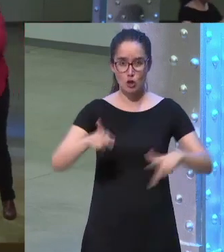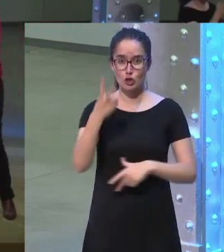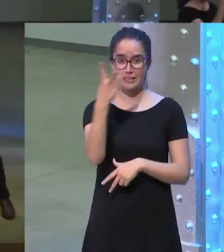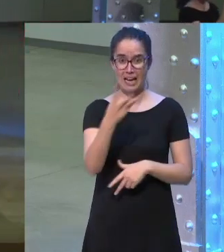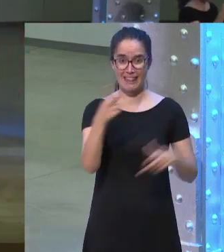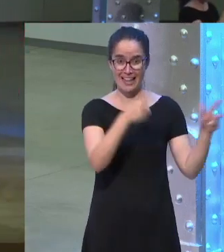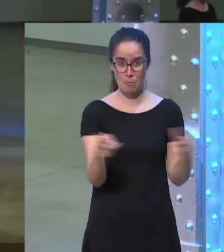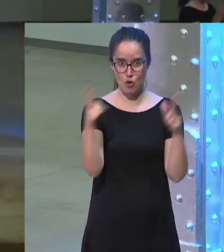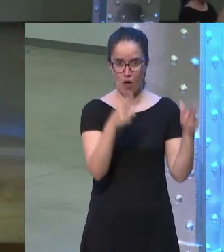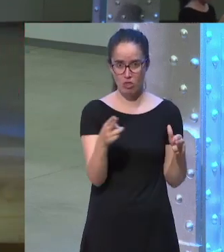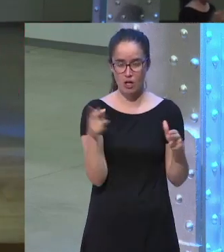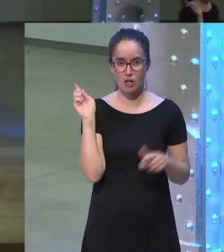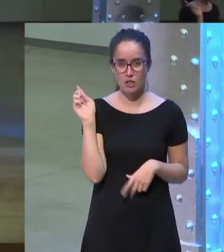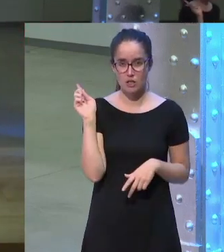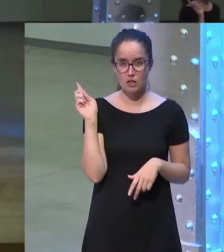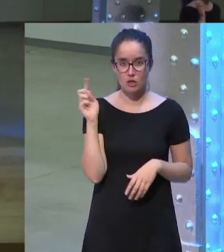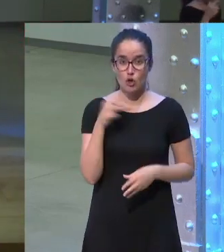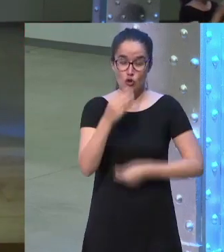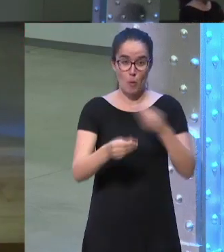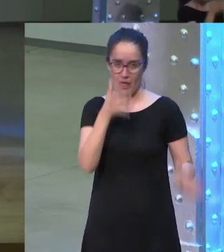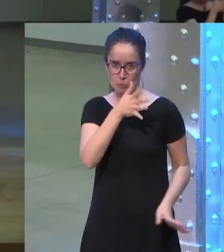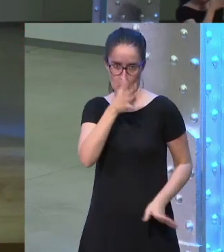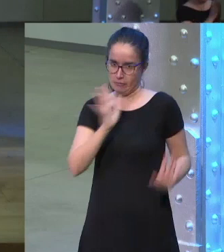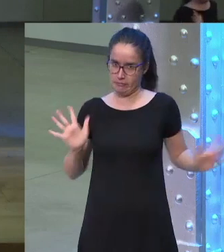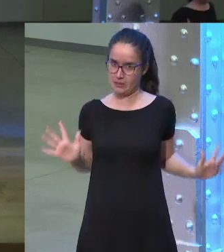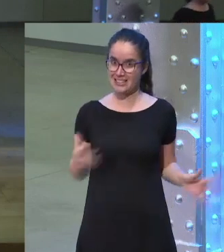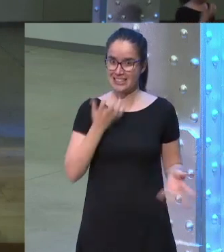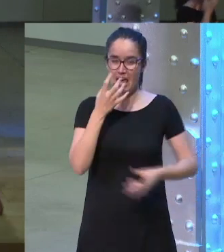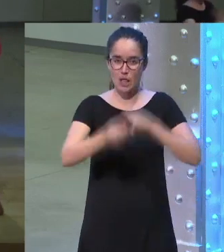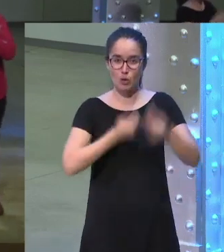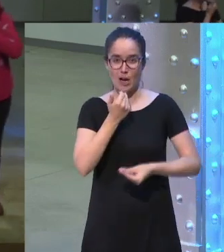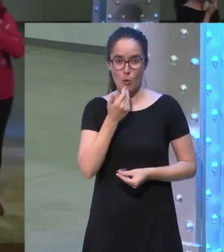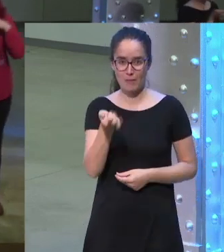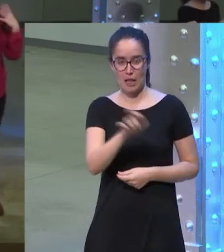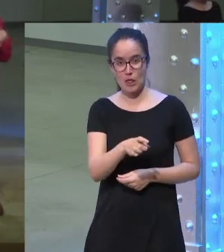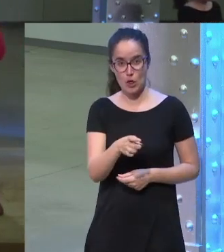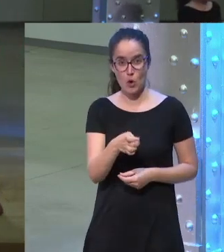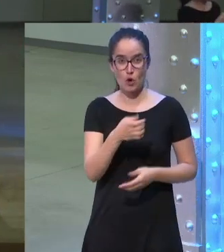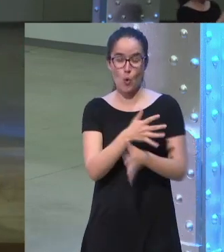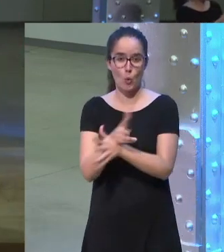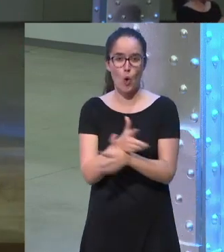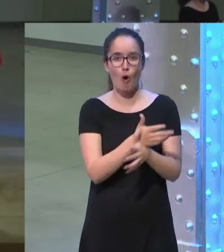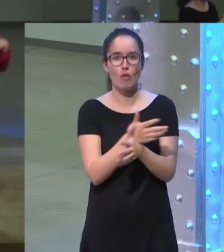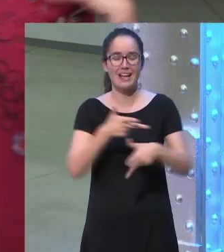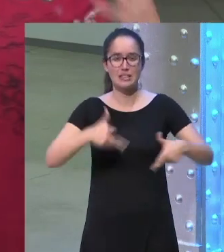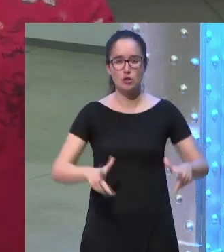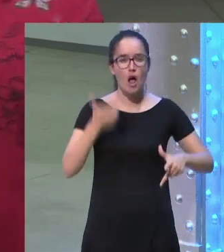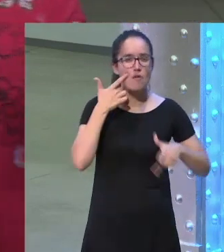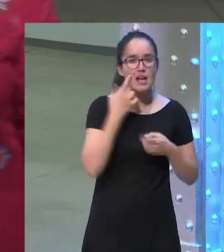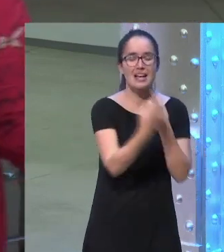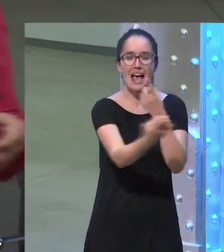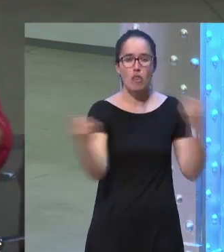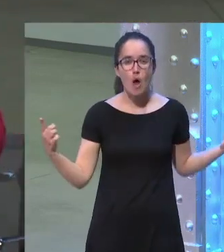3ª temporada, así que no voy a hacer spoilers, si hacemos algo así con Juego de Tronos y medimos la influencia de los personajes